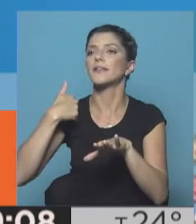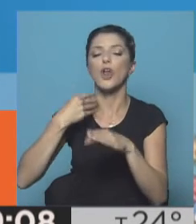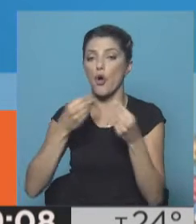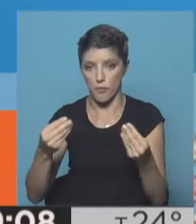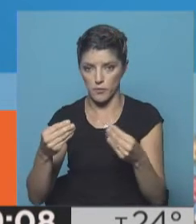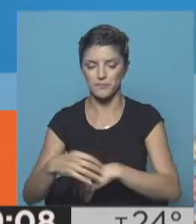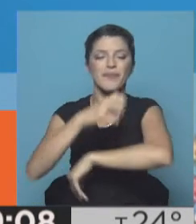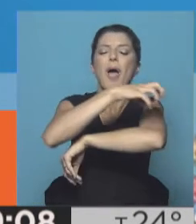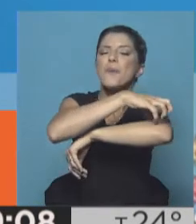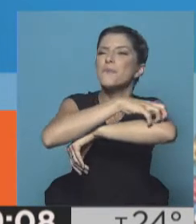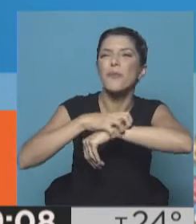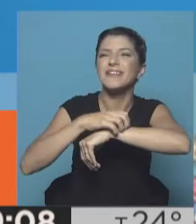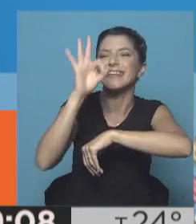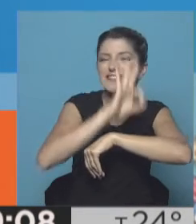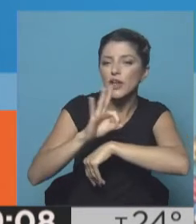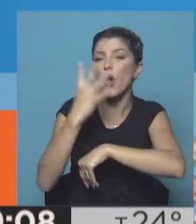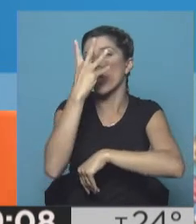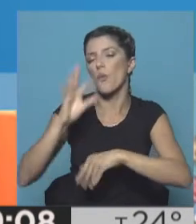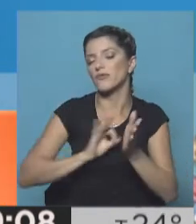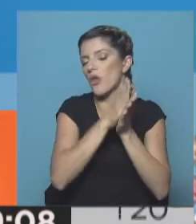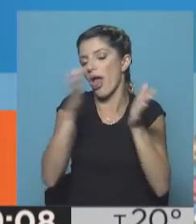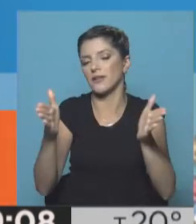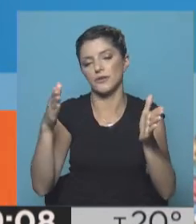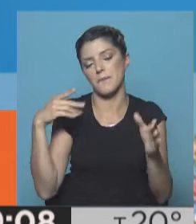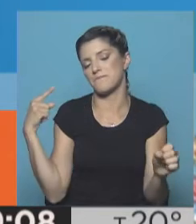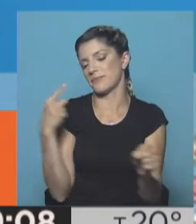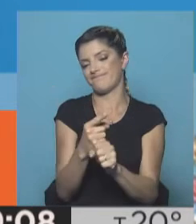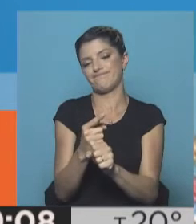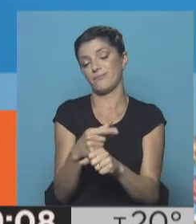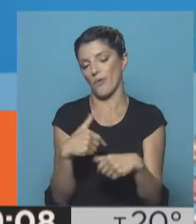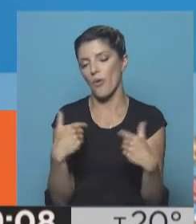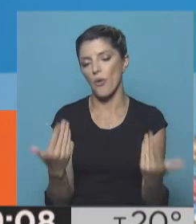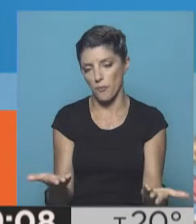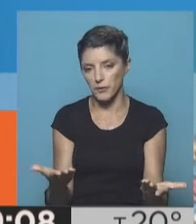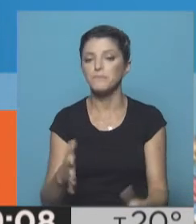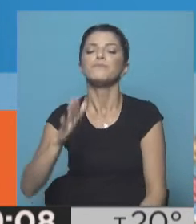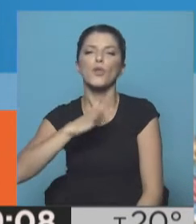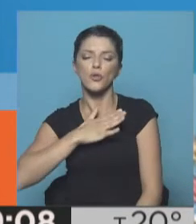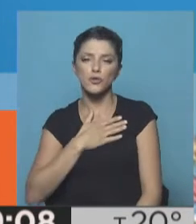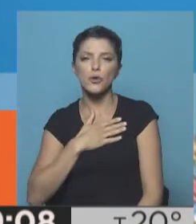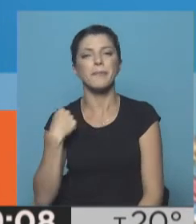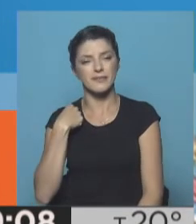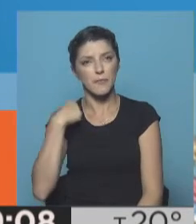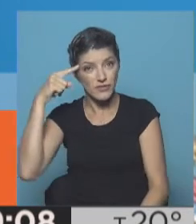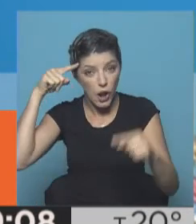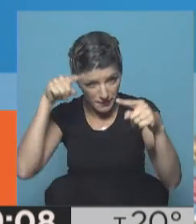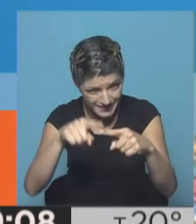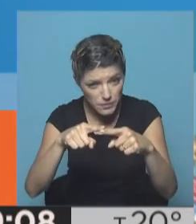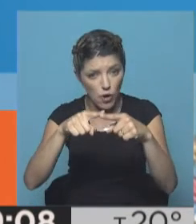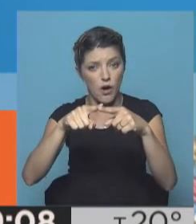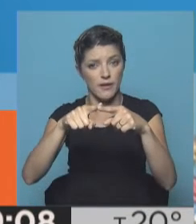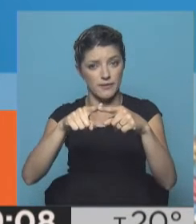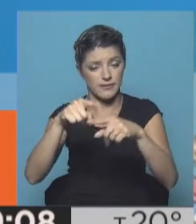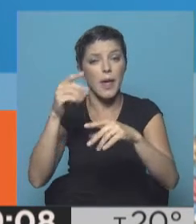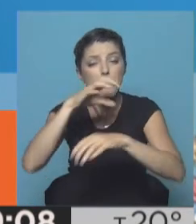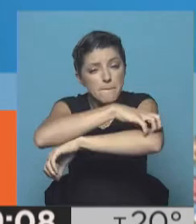Pobreza cero en 4 años es obvio que no se alcanza, Emiliano. Nosotros fijamos pobreza cero como un camino